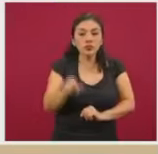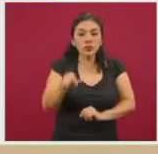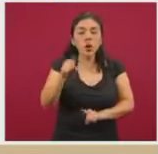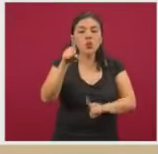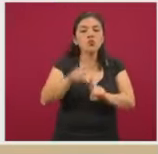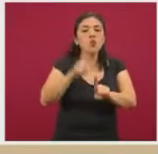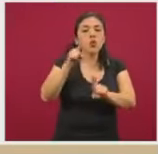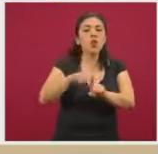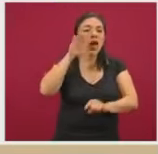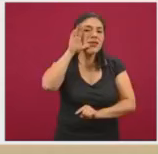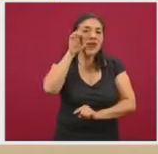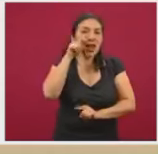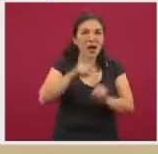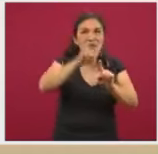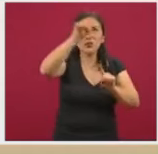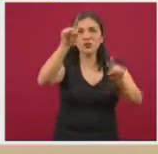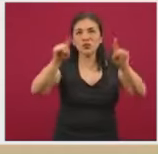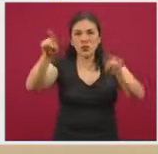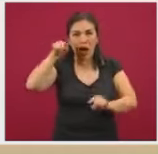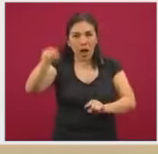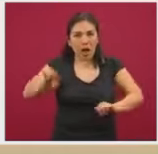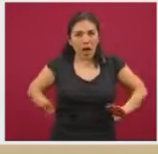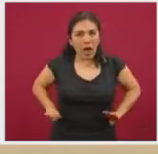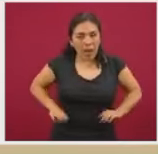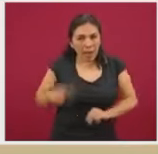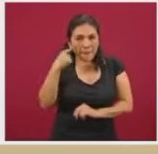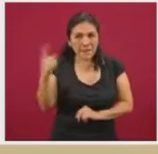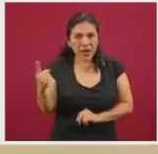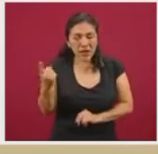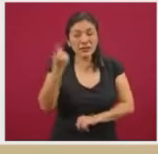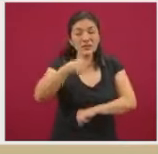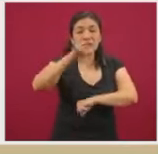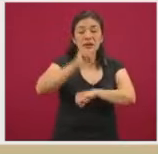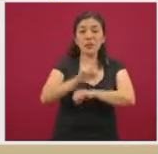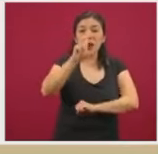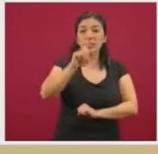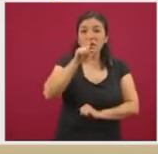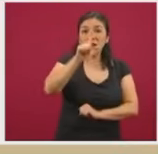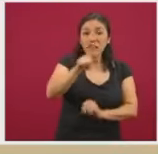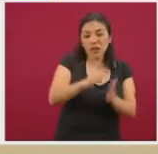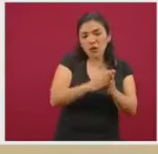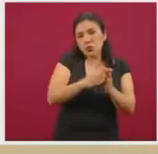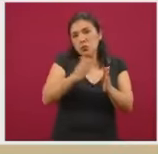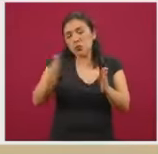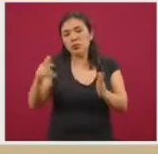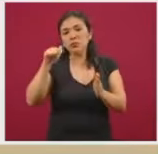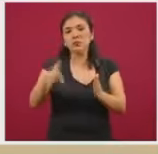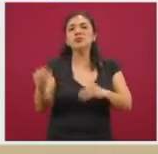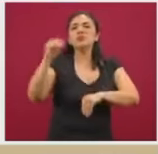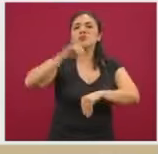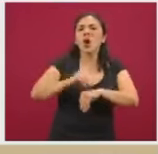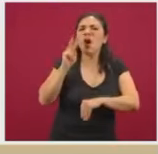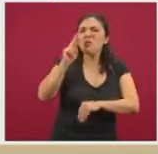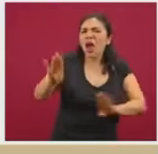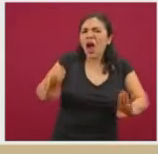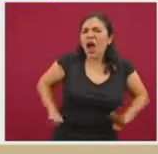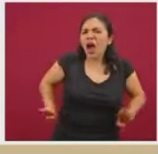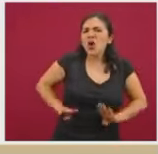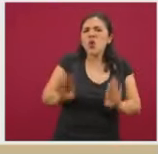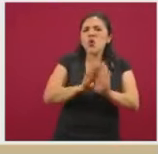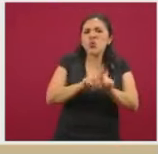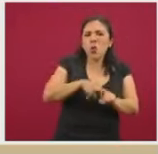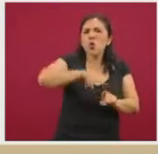de color naranja que ha tenido precisamente de la semana 37 en adelante este comportamiento como tipo